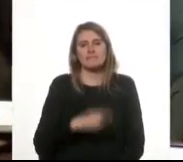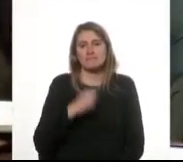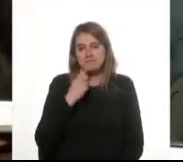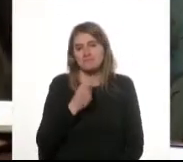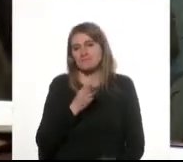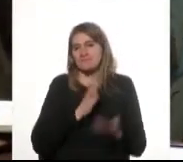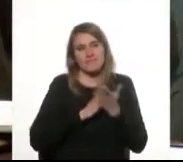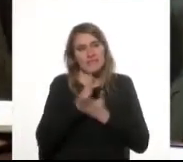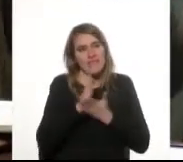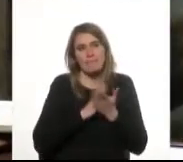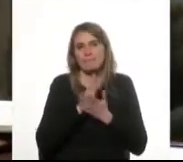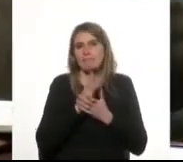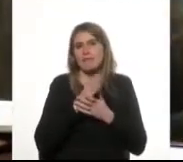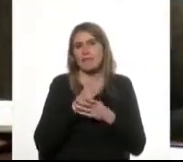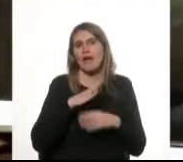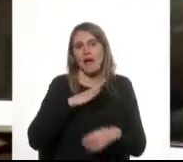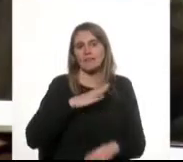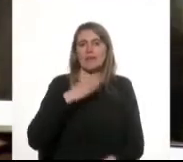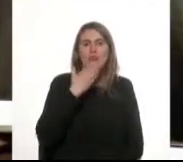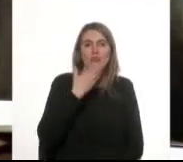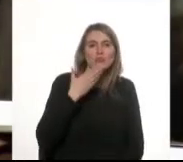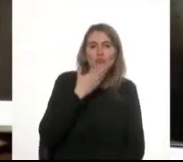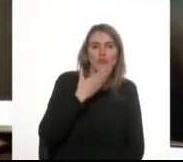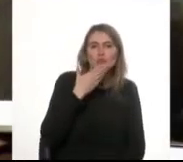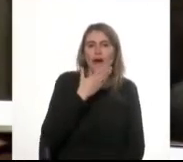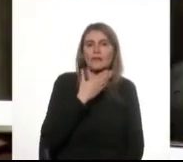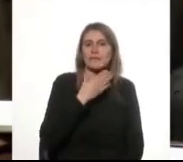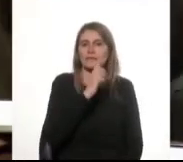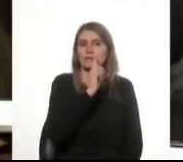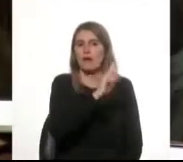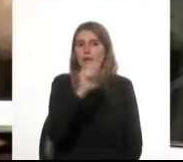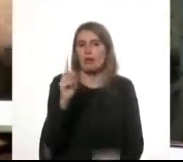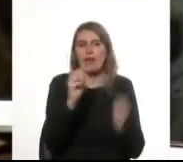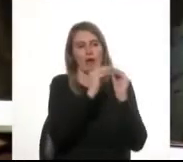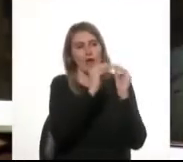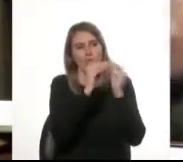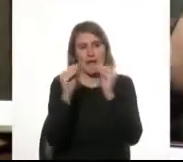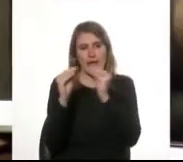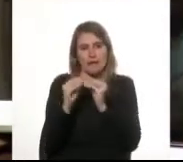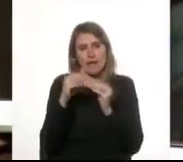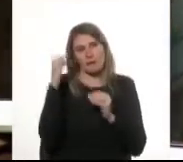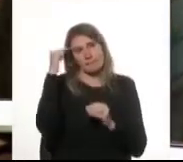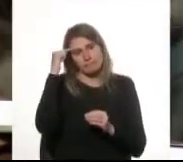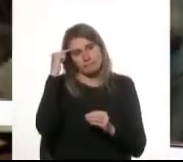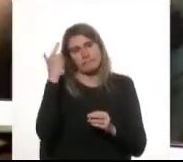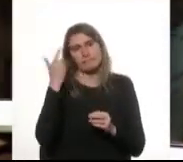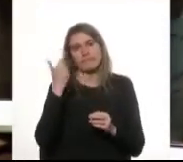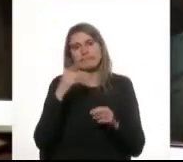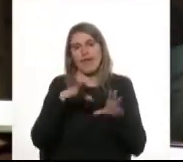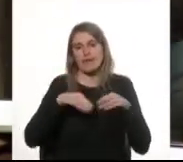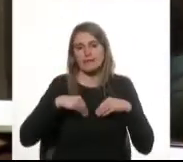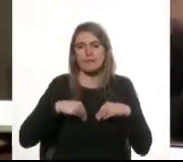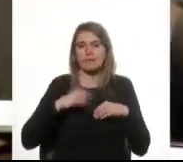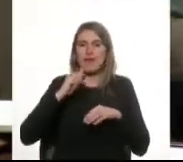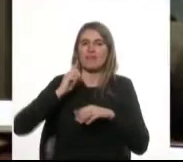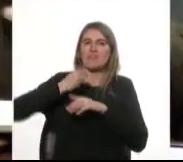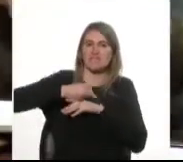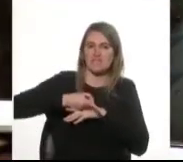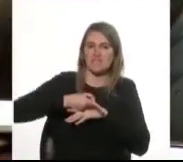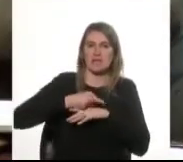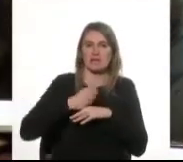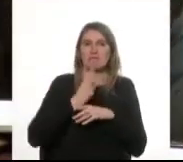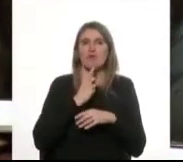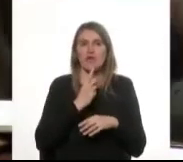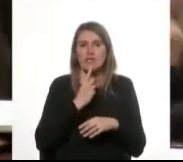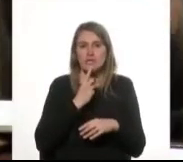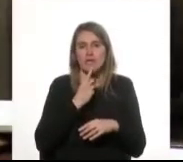replanteaban permanentemente dudas en la cabeza de algunos compañeros que habían aceptado la decisión política